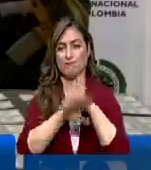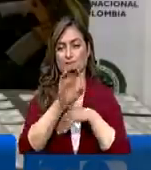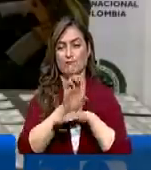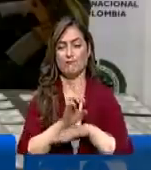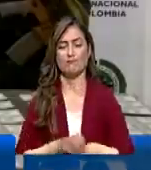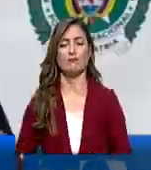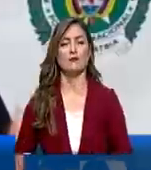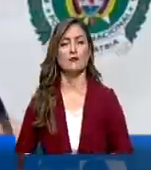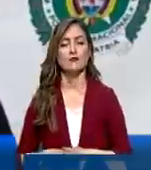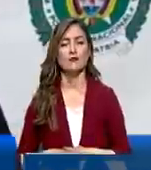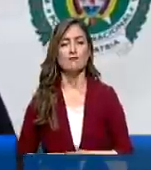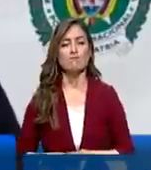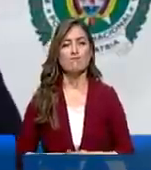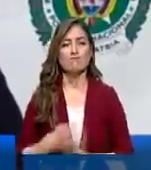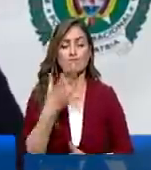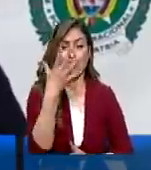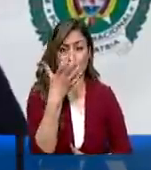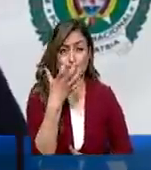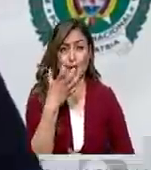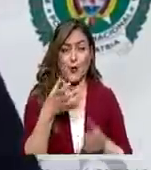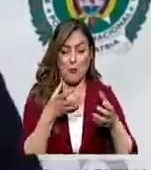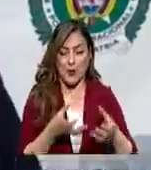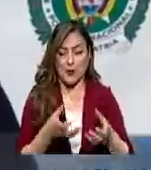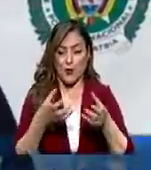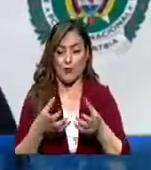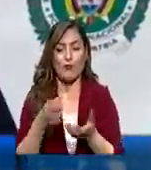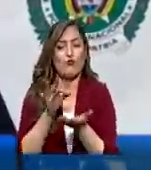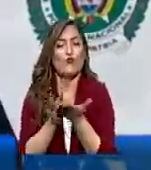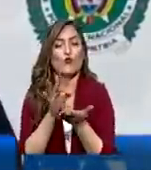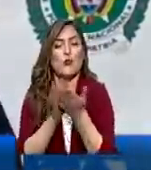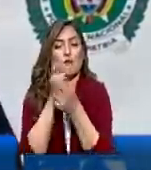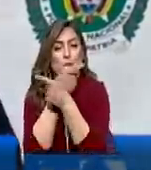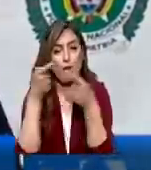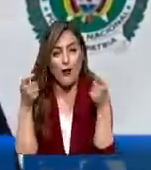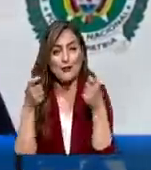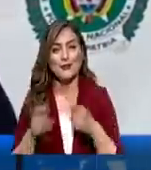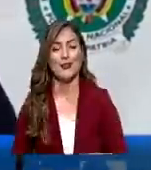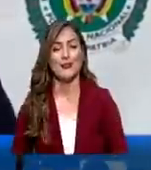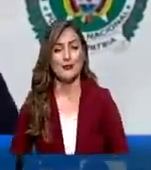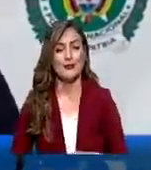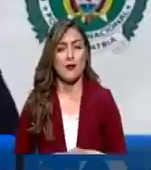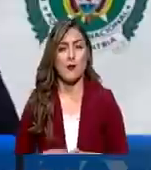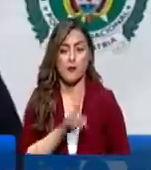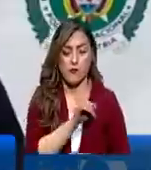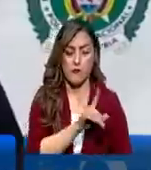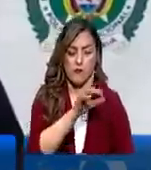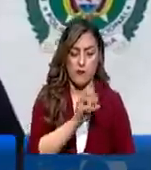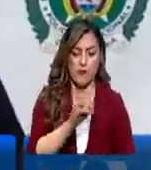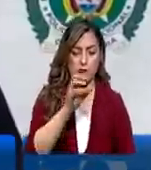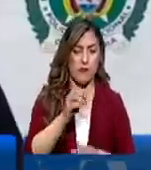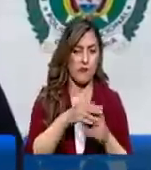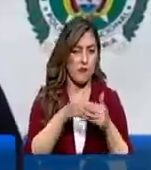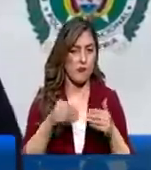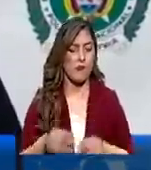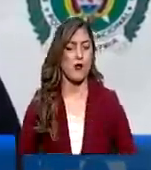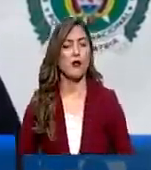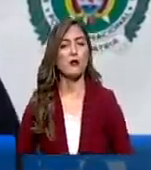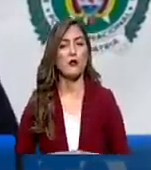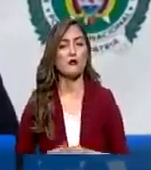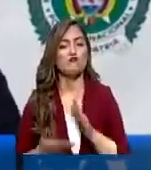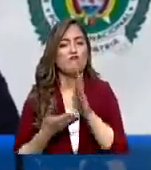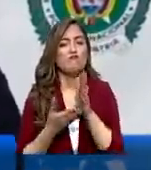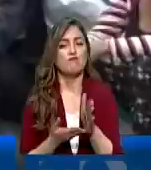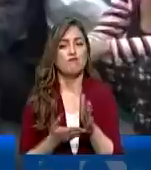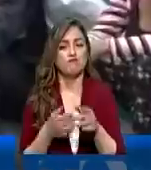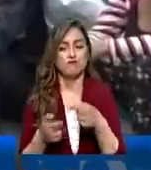al Ecuador. 15 paquetes de billetes de moneda falsa extranjera de denominación de $100, empleados en la modalidad de